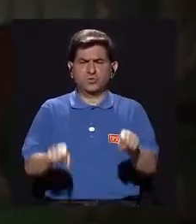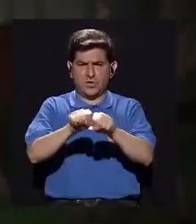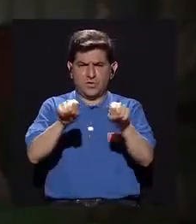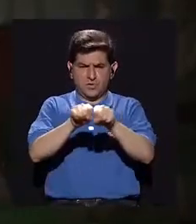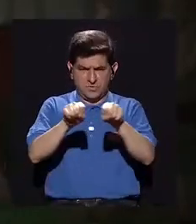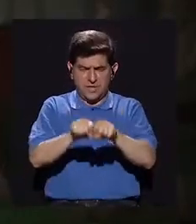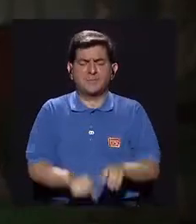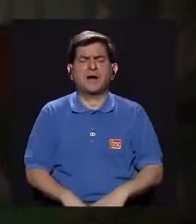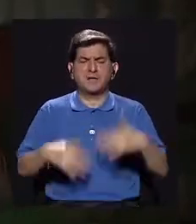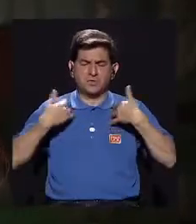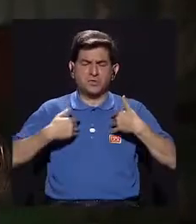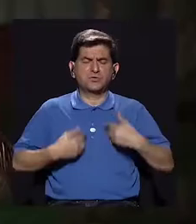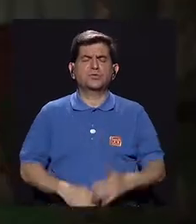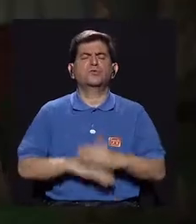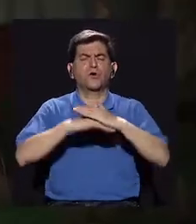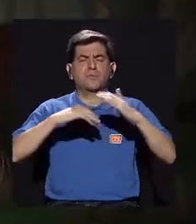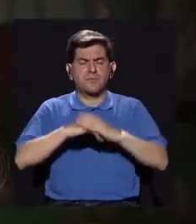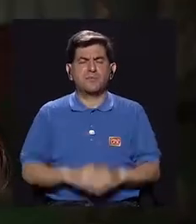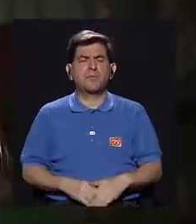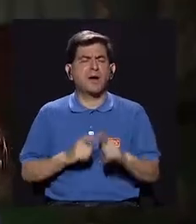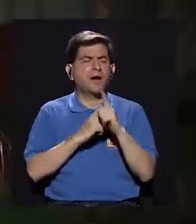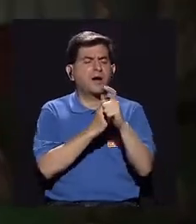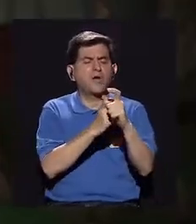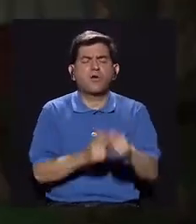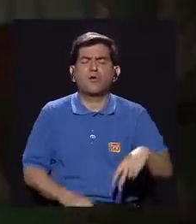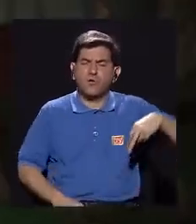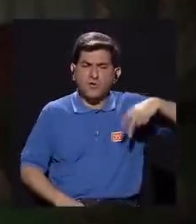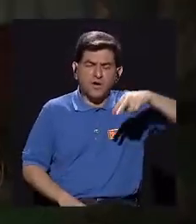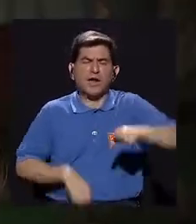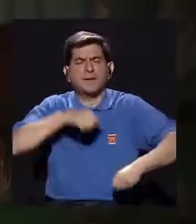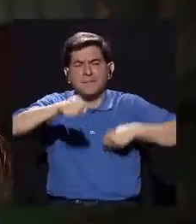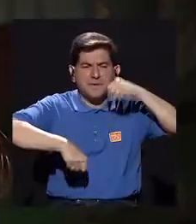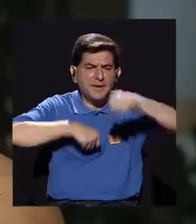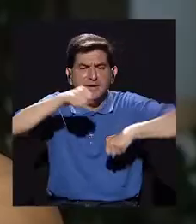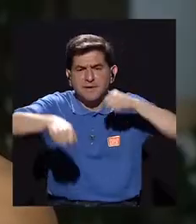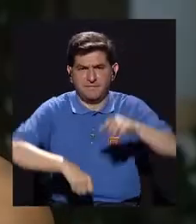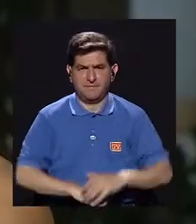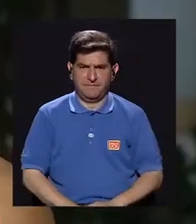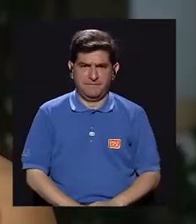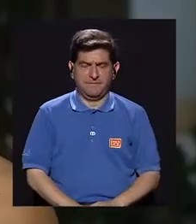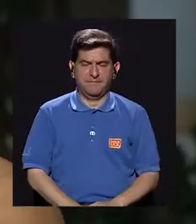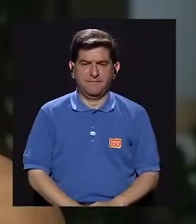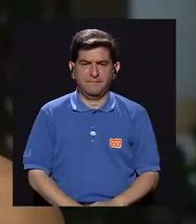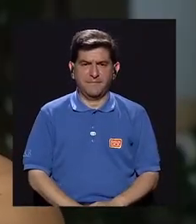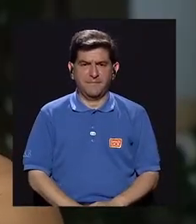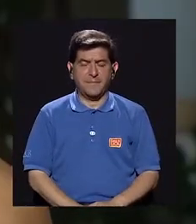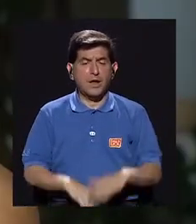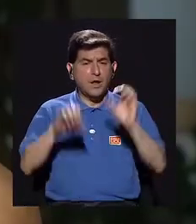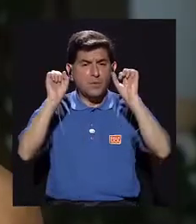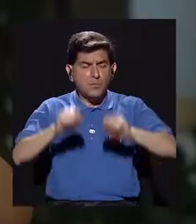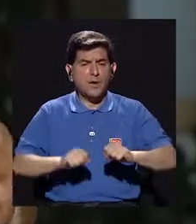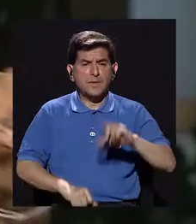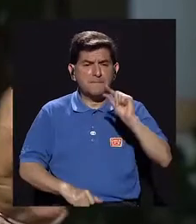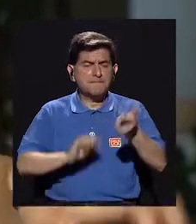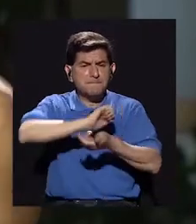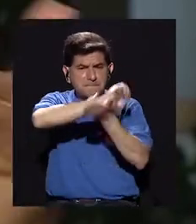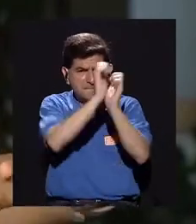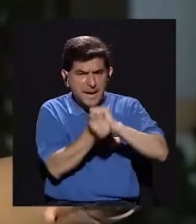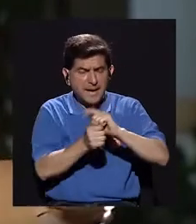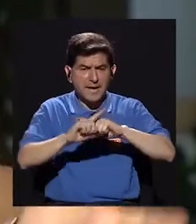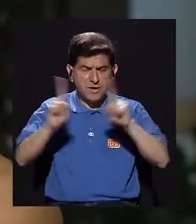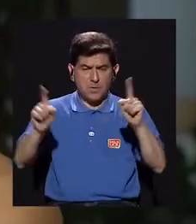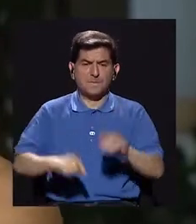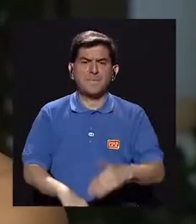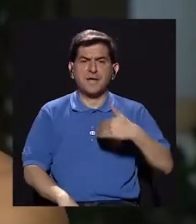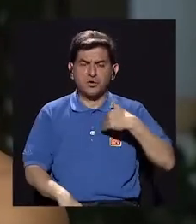ropa cómoda, camine, corra, juega con sus hijos, ande en bicicleta. Sí, en realidad los pueden ser pequeños cambios, pero